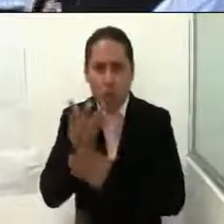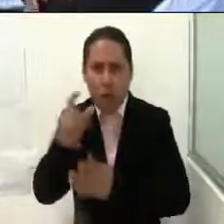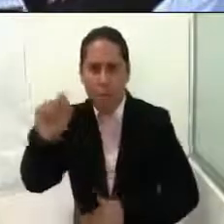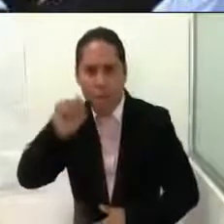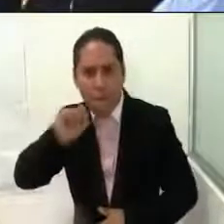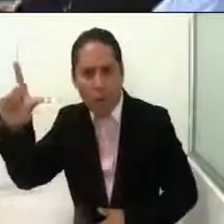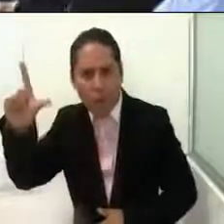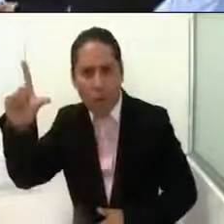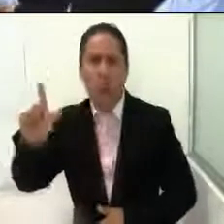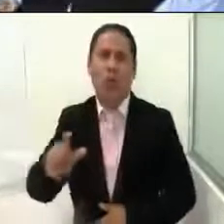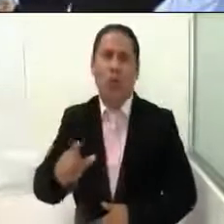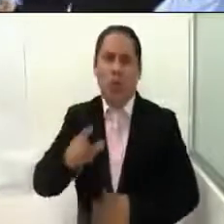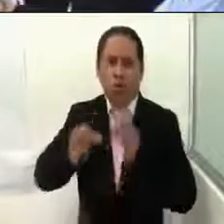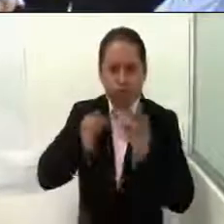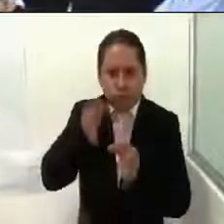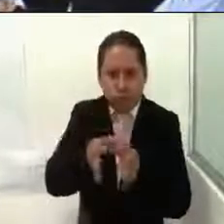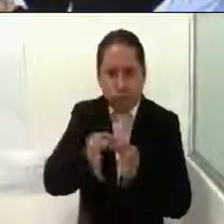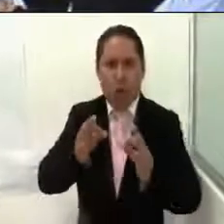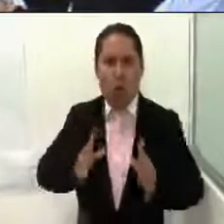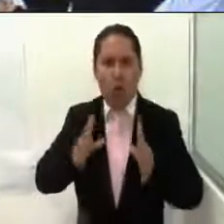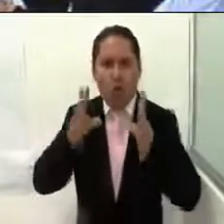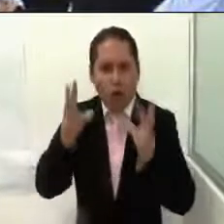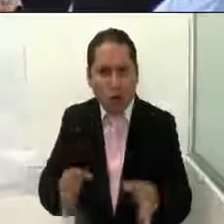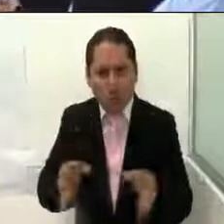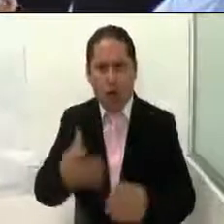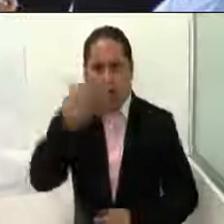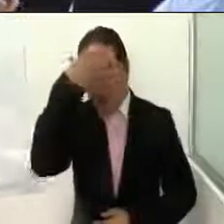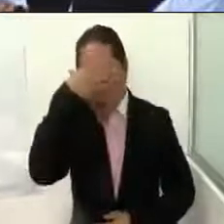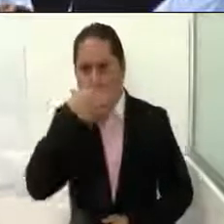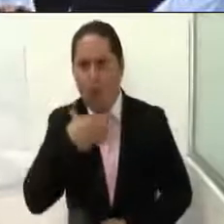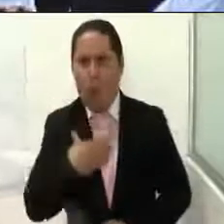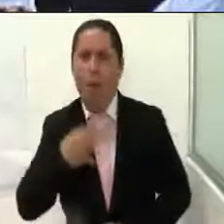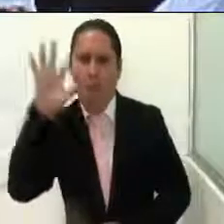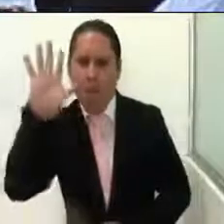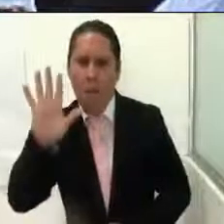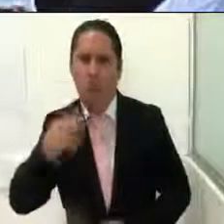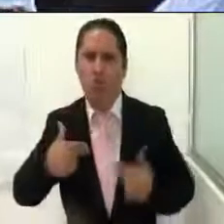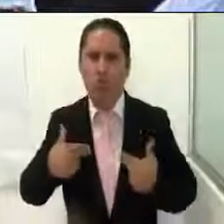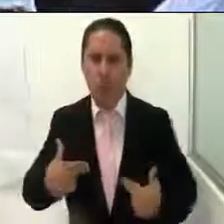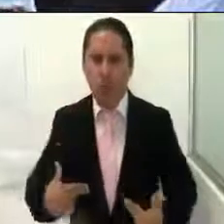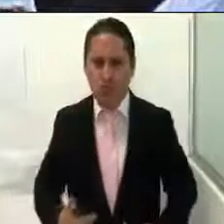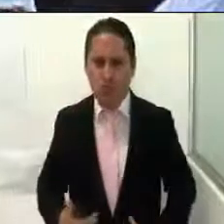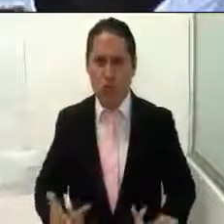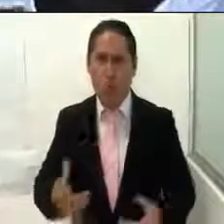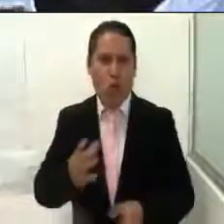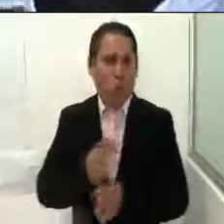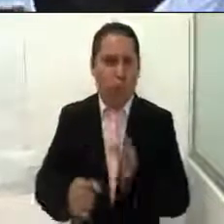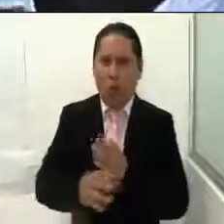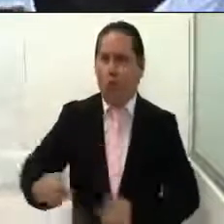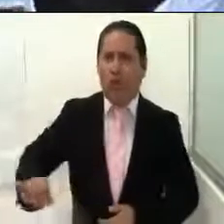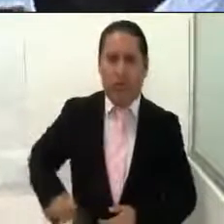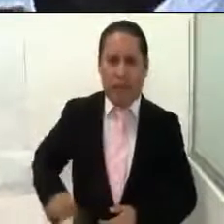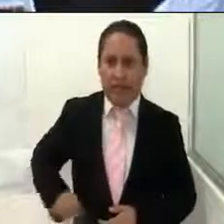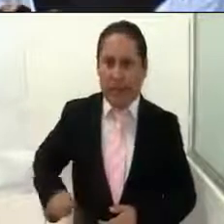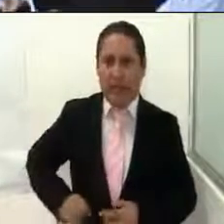eficaz con rostro humano y compromiso social en pro de los intereses de las personas que